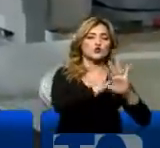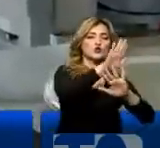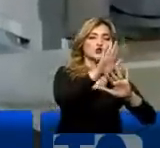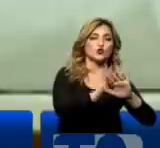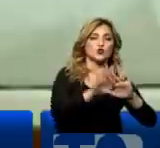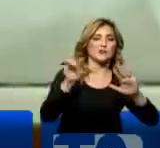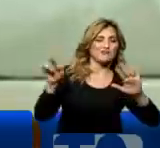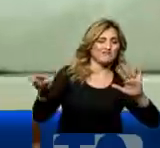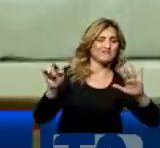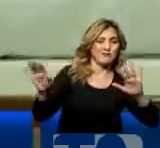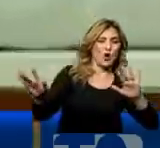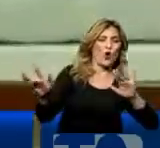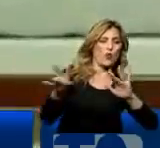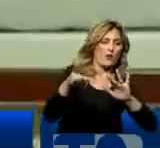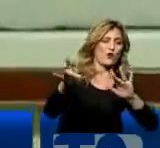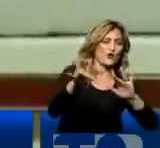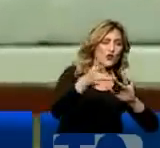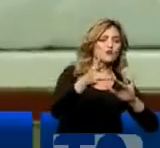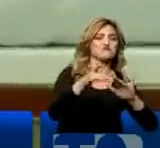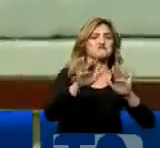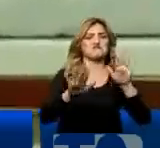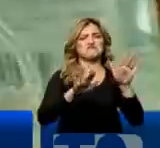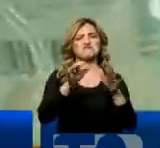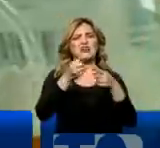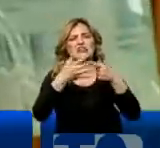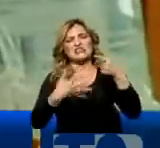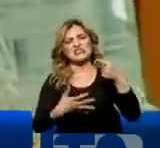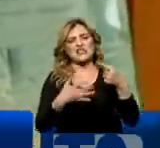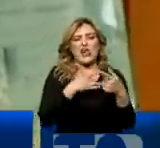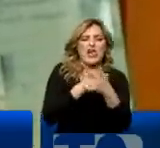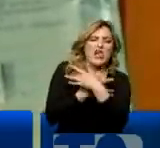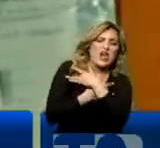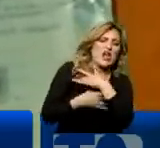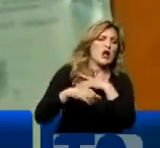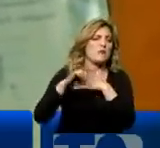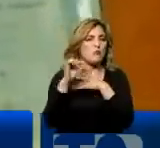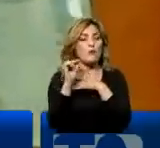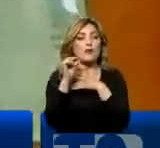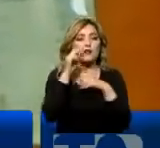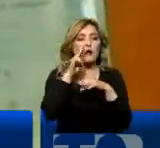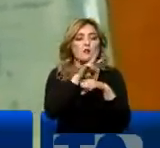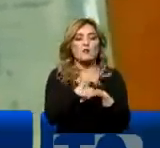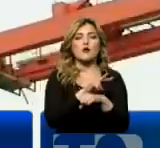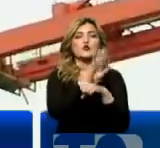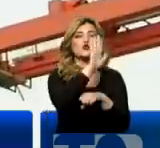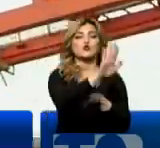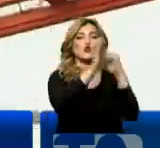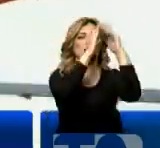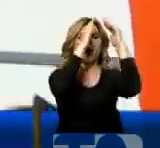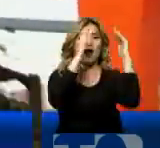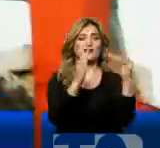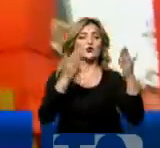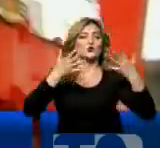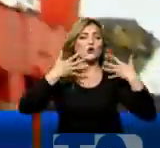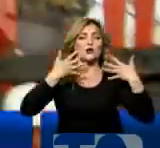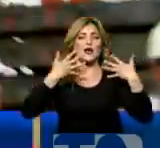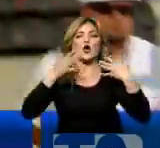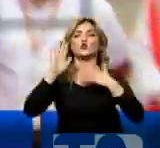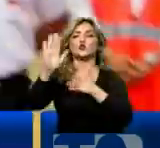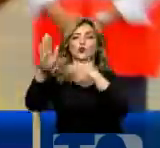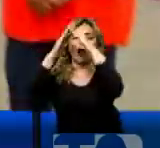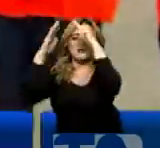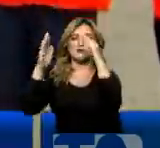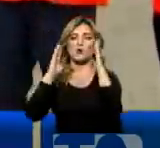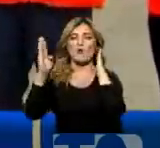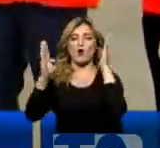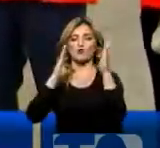al de origen, continúan con síntomas leves, supervisados en sus viviendas en Guayaquil y Babahoyo. Acto seguido, Martínez, Andramuño